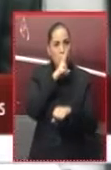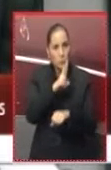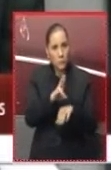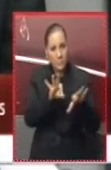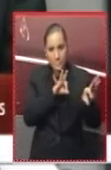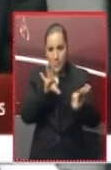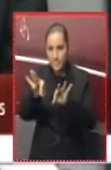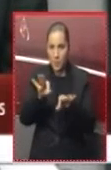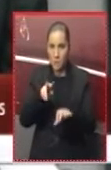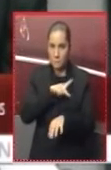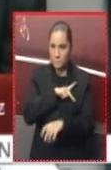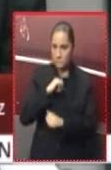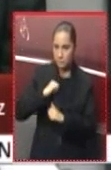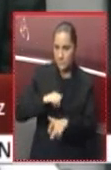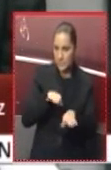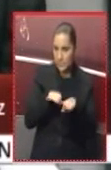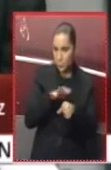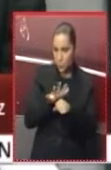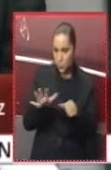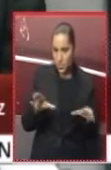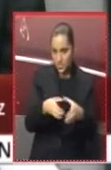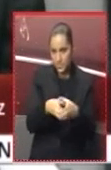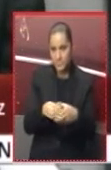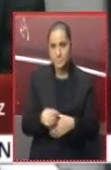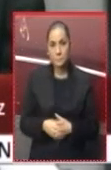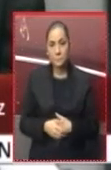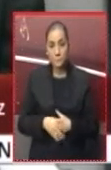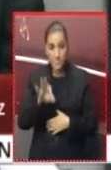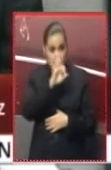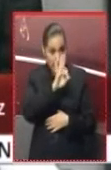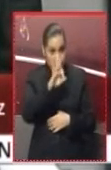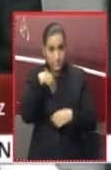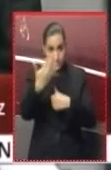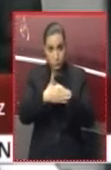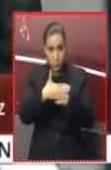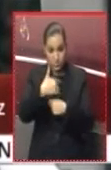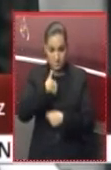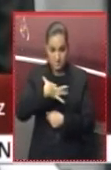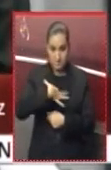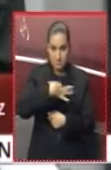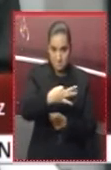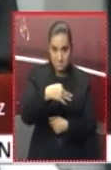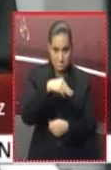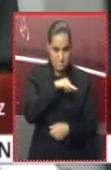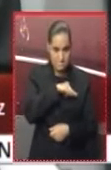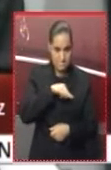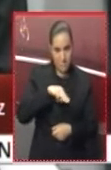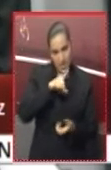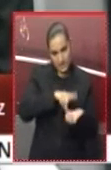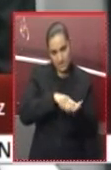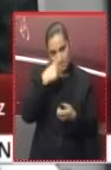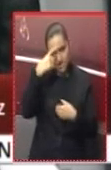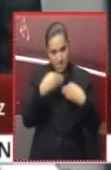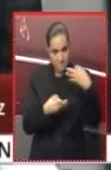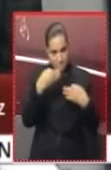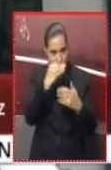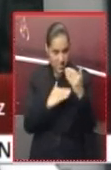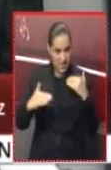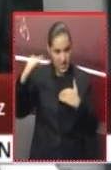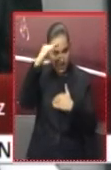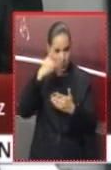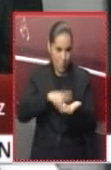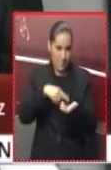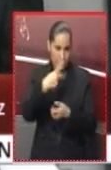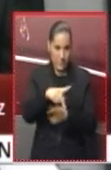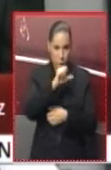Si esta soberanía me confiere el gran honor de ser ministro de la Suprema Corte de Justicia de la Nación, tengan la certeza